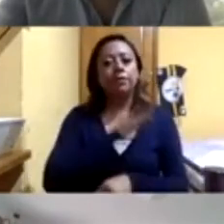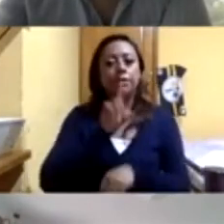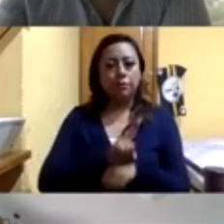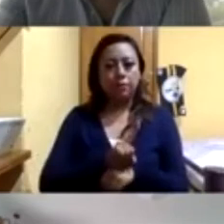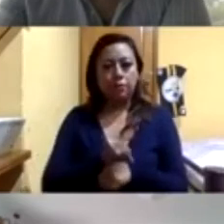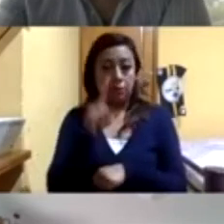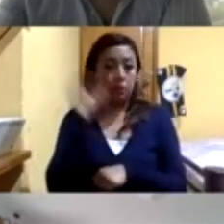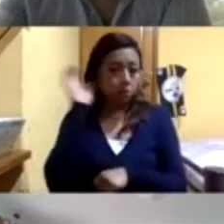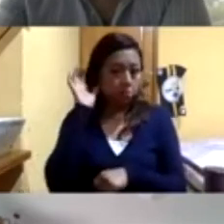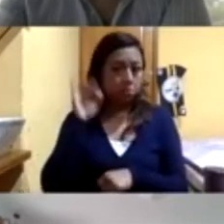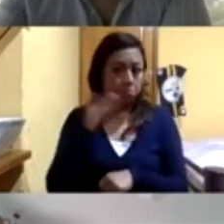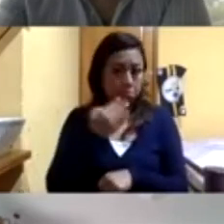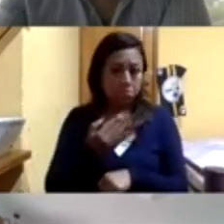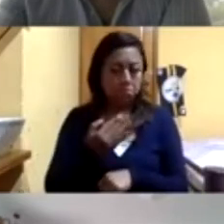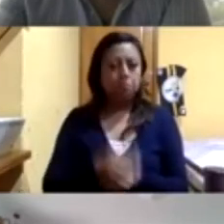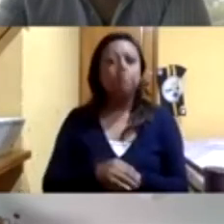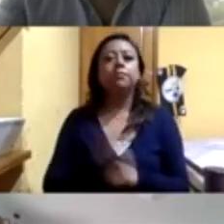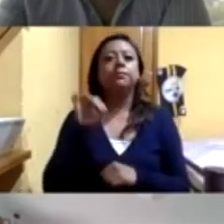¿verdad?